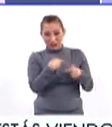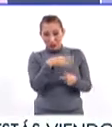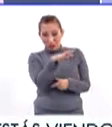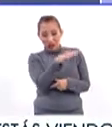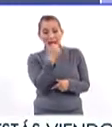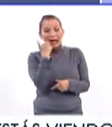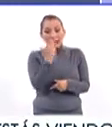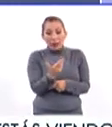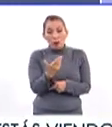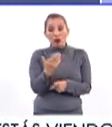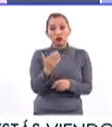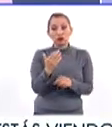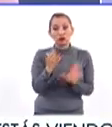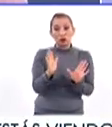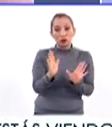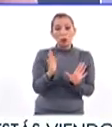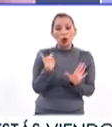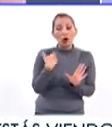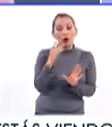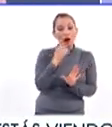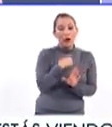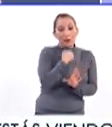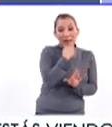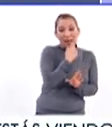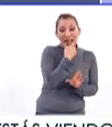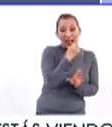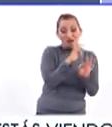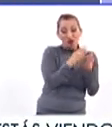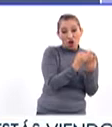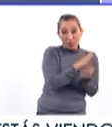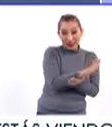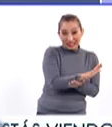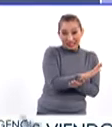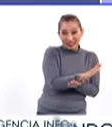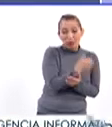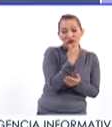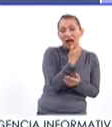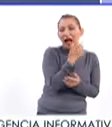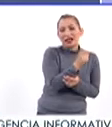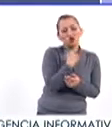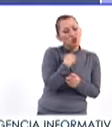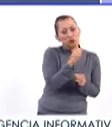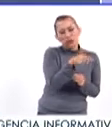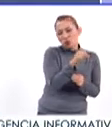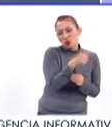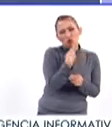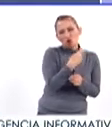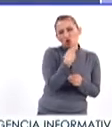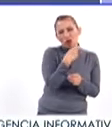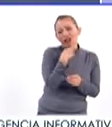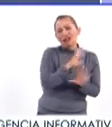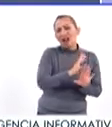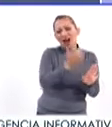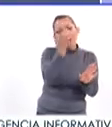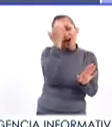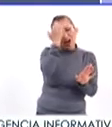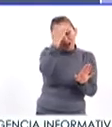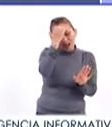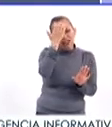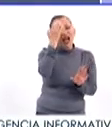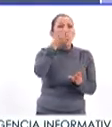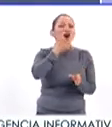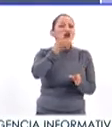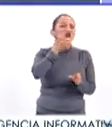que queremos guardar nuestras viejas tecnologías, porque además ya nos habituamos, porque además ya sabemos el